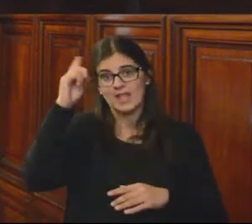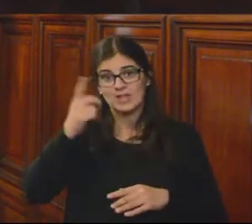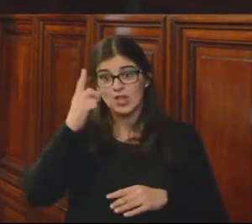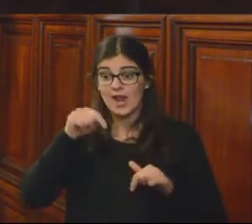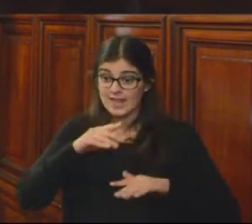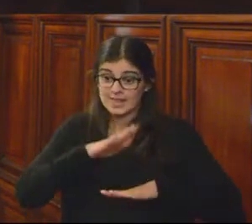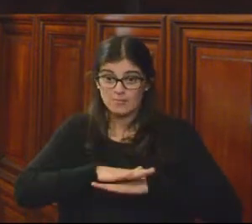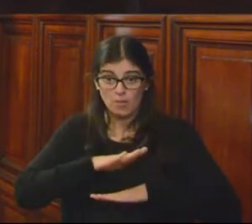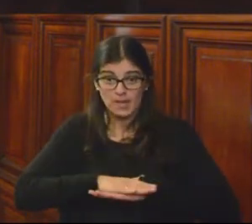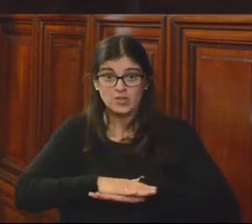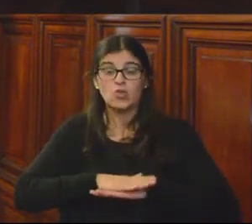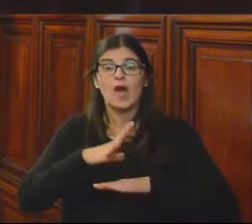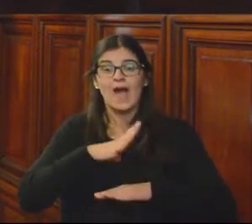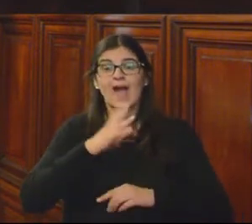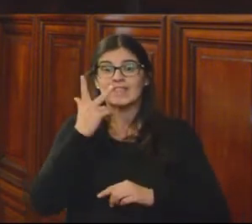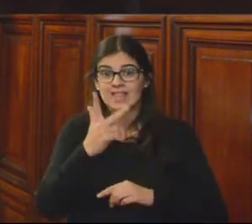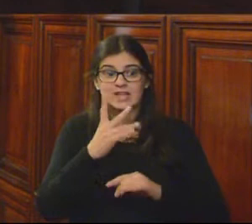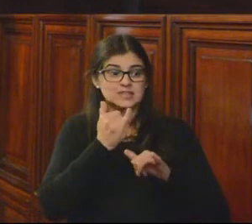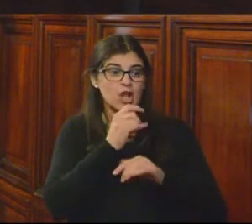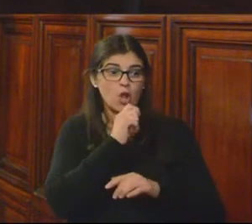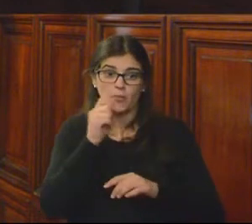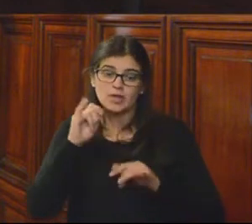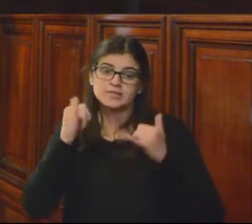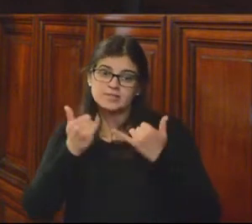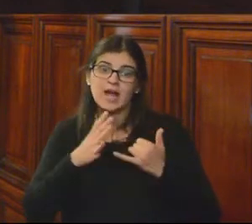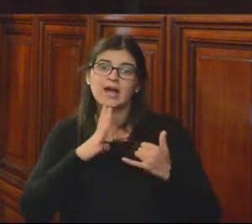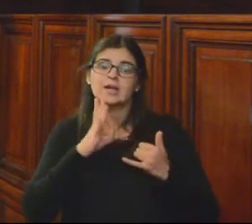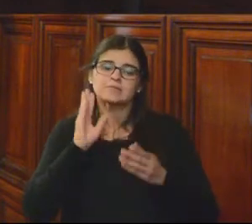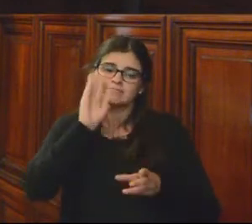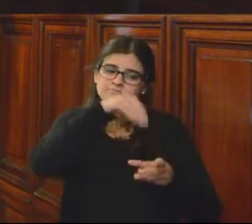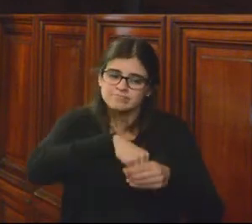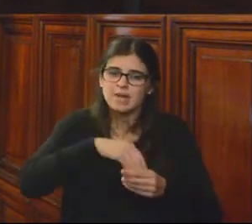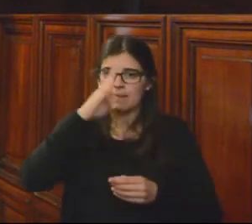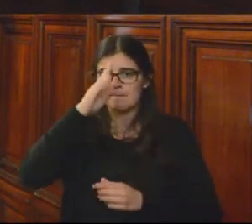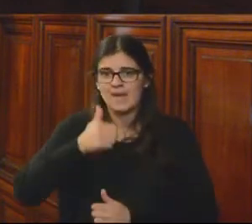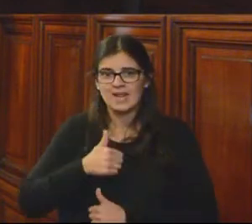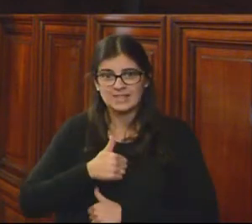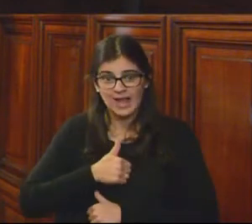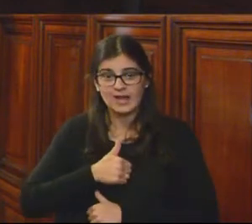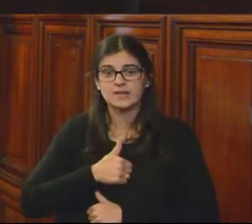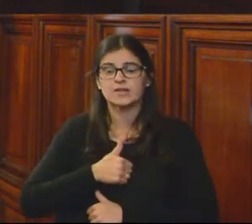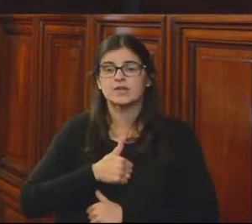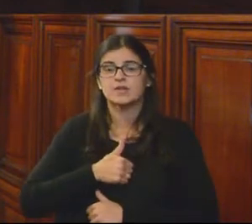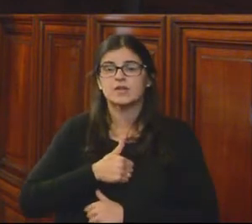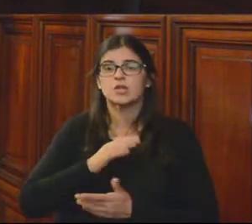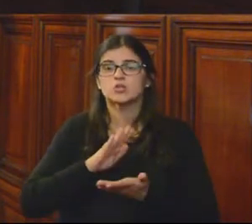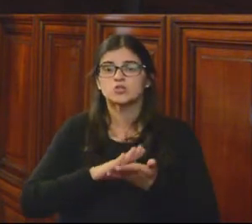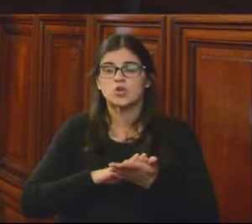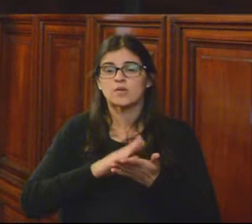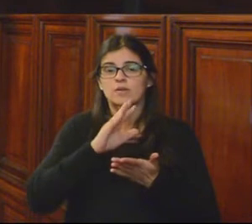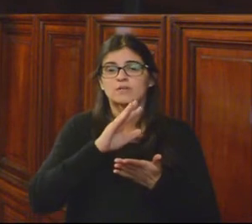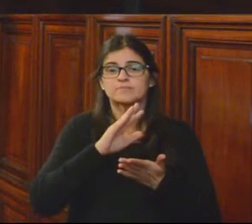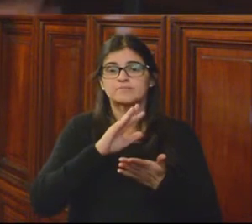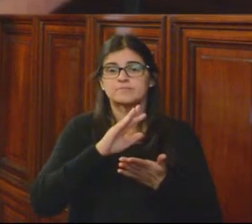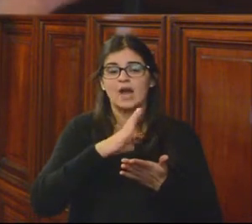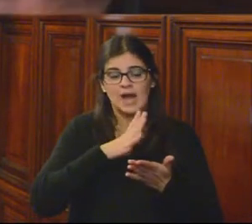En este momento, hay tres comunicadores que están sometidos a la jurisdicción militar son del Zulia y están